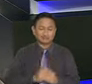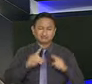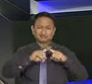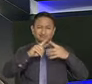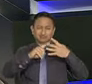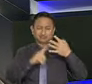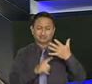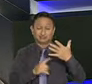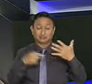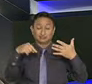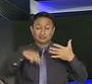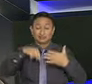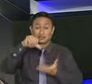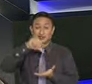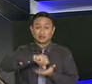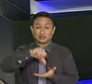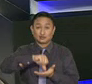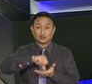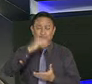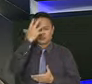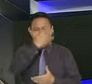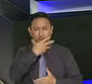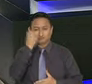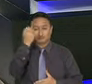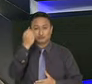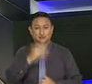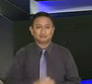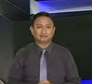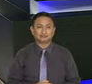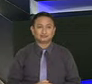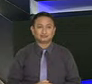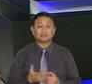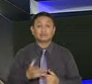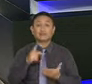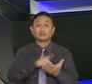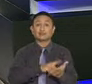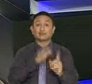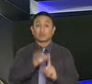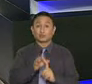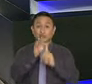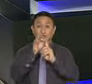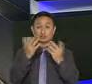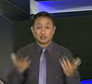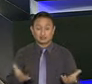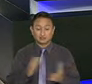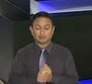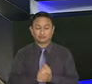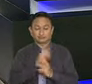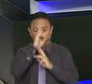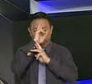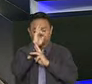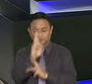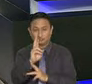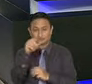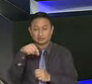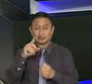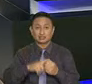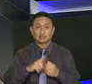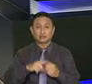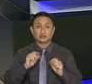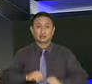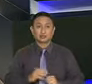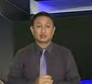fin esta ciudad realmente es hermosa Así que vamos a tener programas especiales a San Francisco de Quito